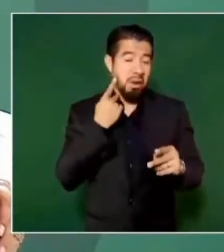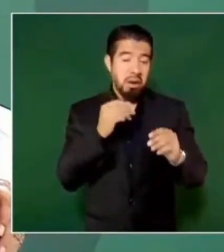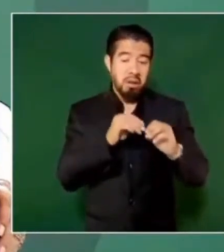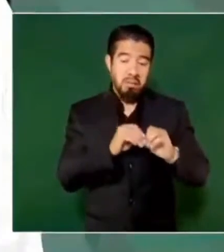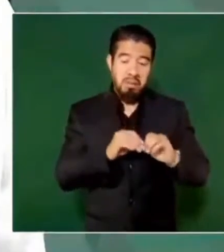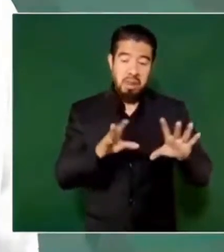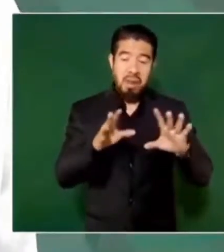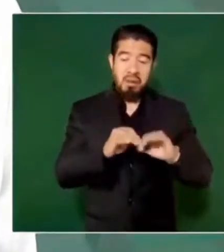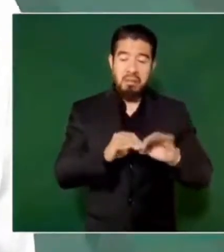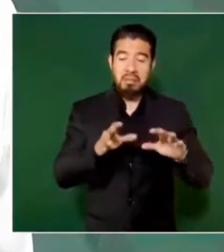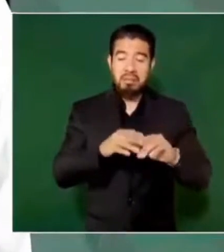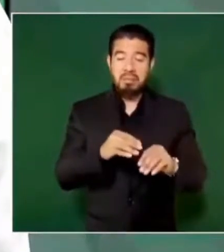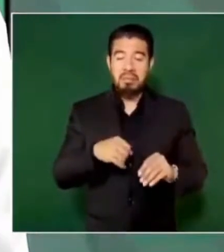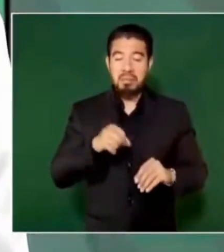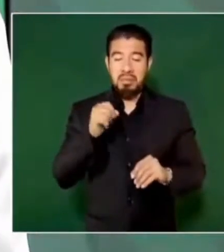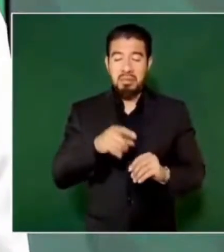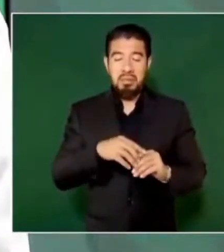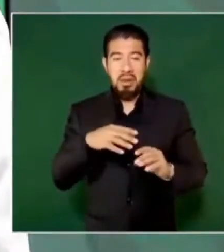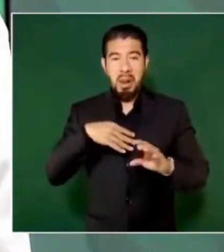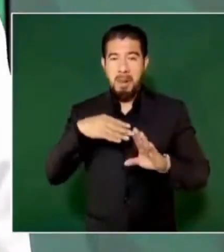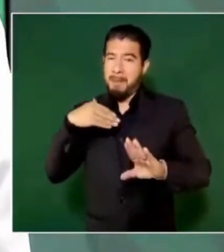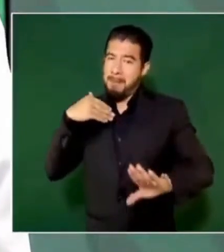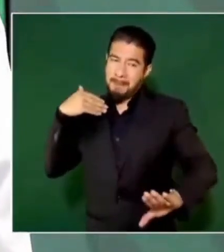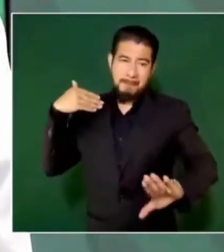sobre el presidente.